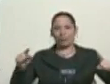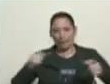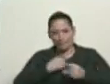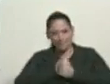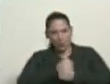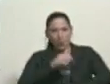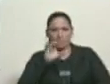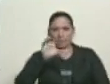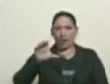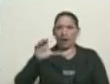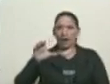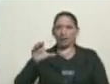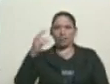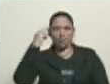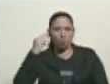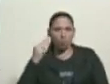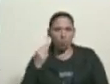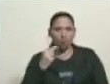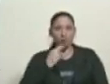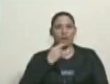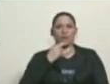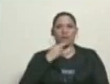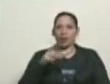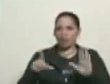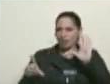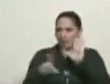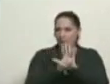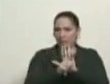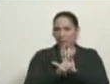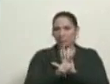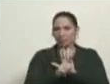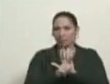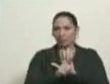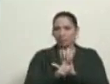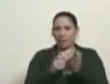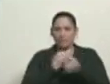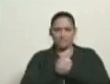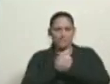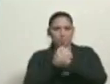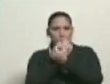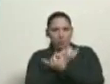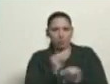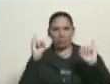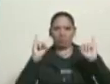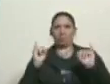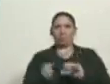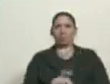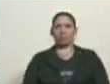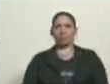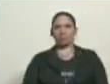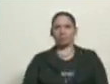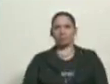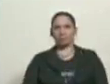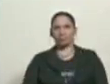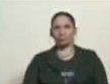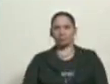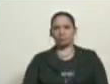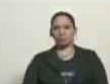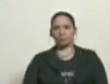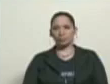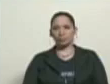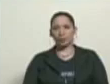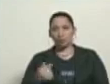el amor a Bolívar, el amor a las leyes, el amor a la independencia. Entonces les